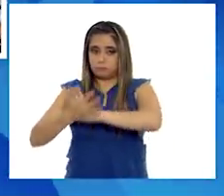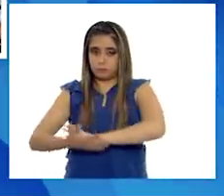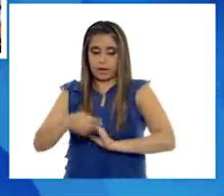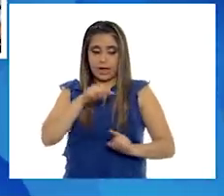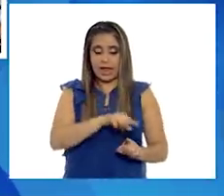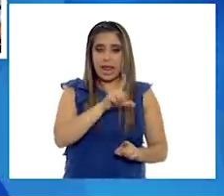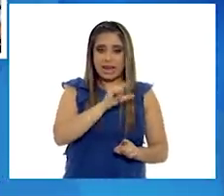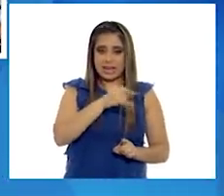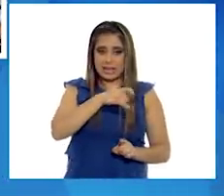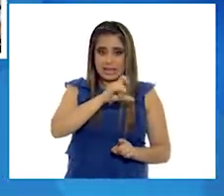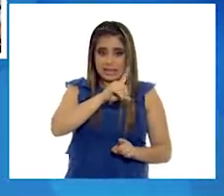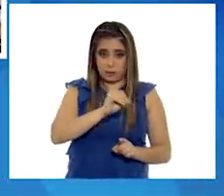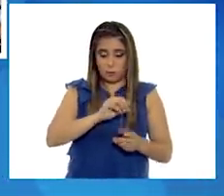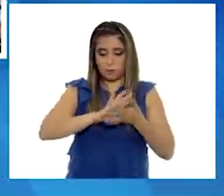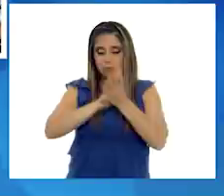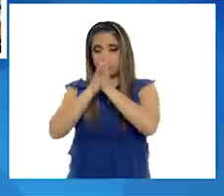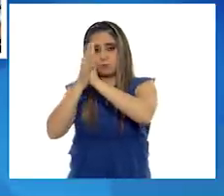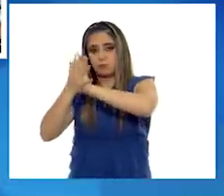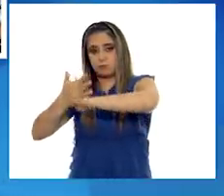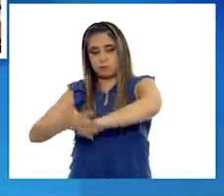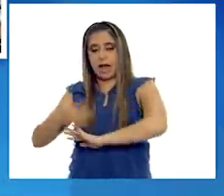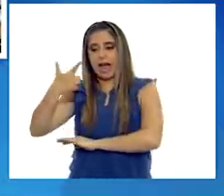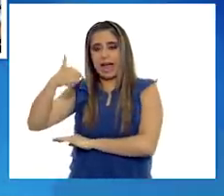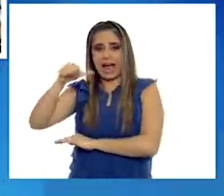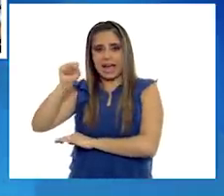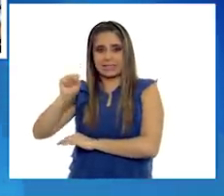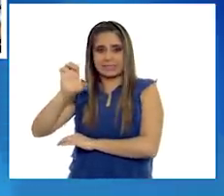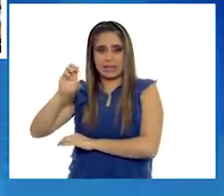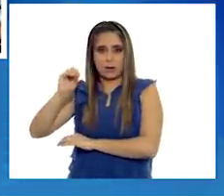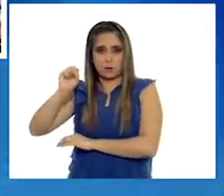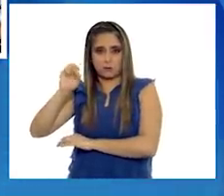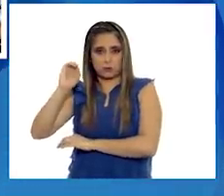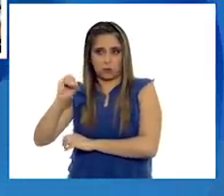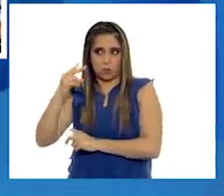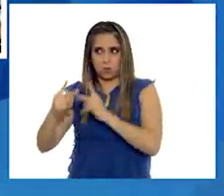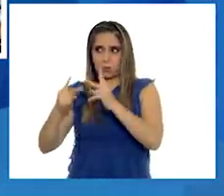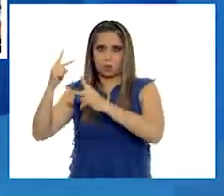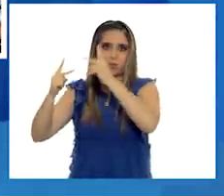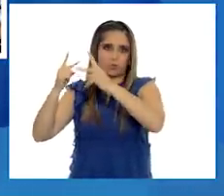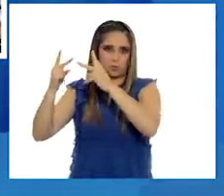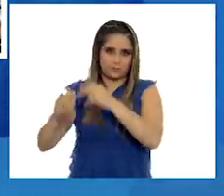estado líquido a un estado gaseoso.